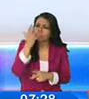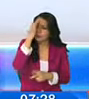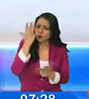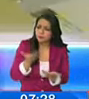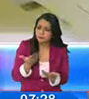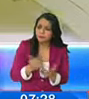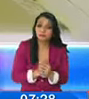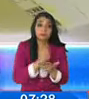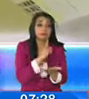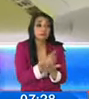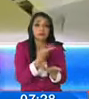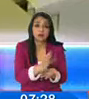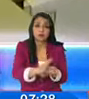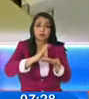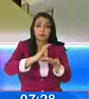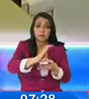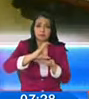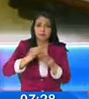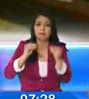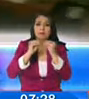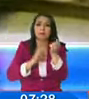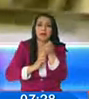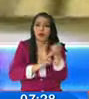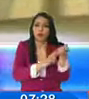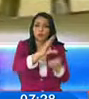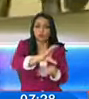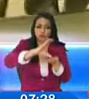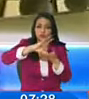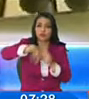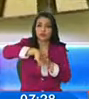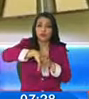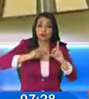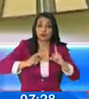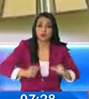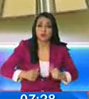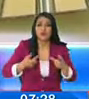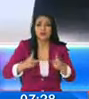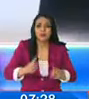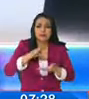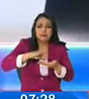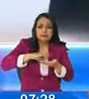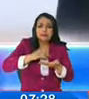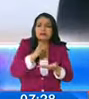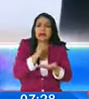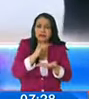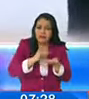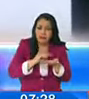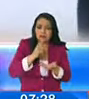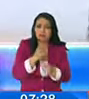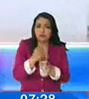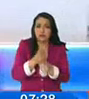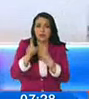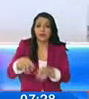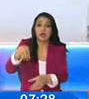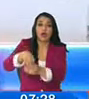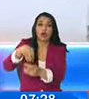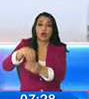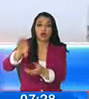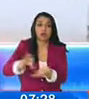es, pese a que está recibiendo más recursos del Fondo de Salud, también tendrá déficit y deberá recurrir a los ahorros para